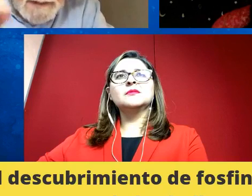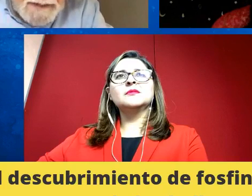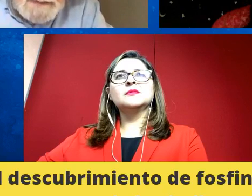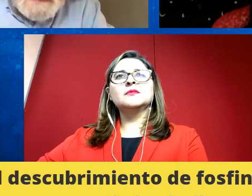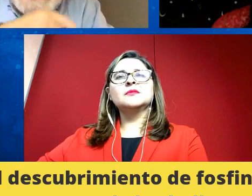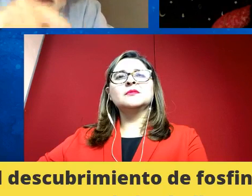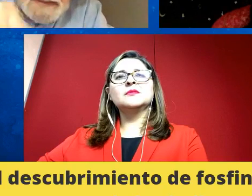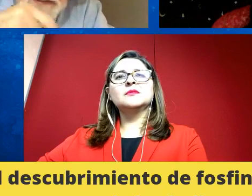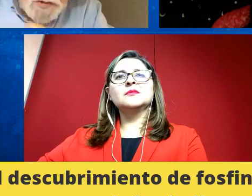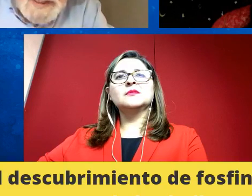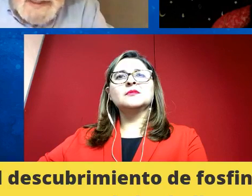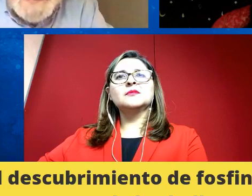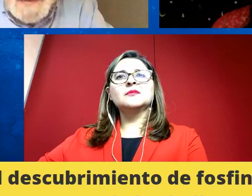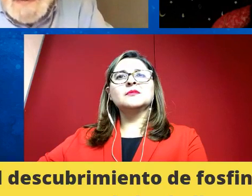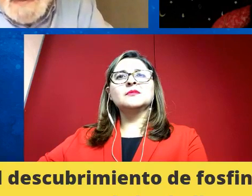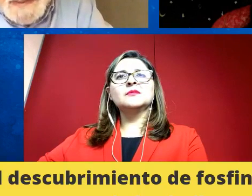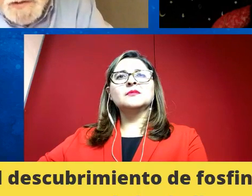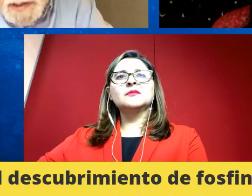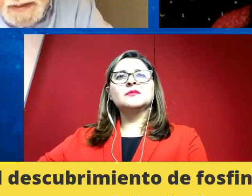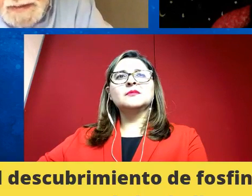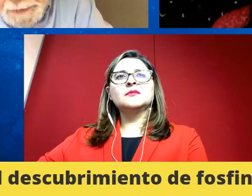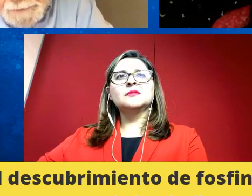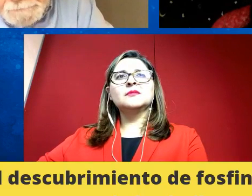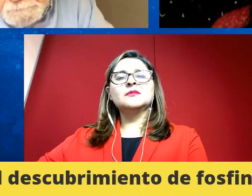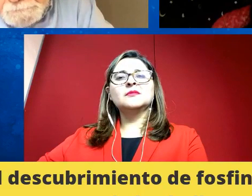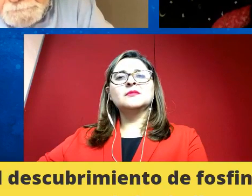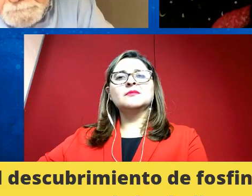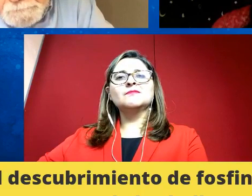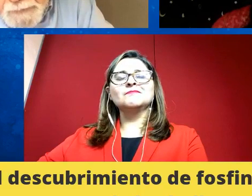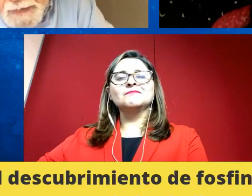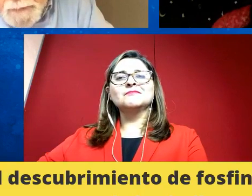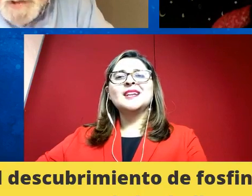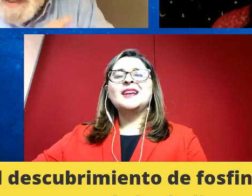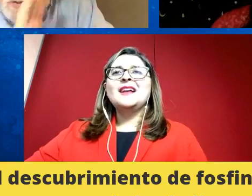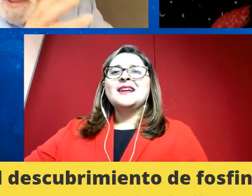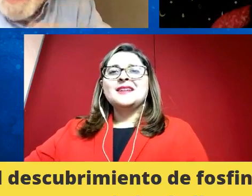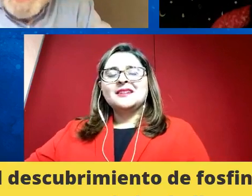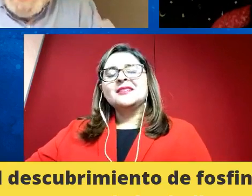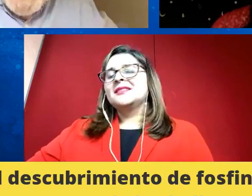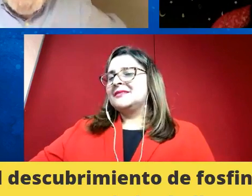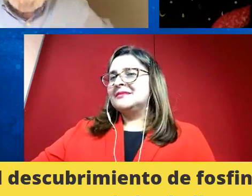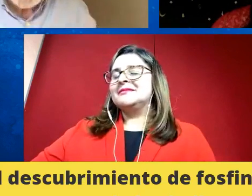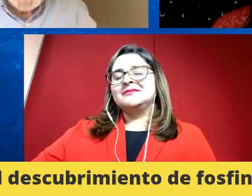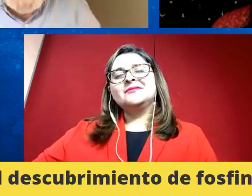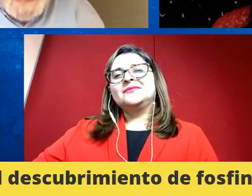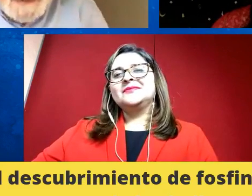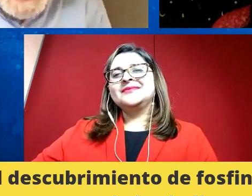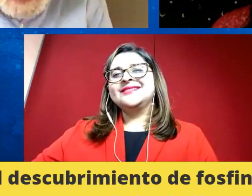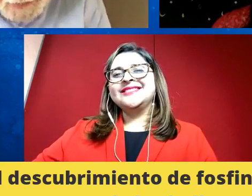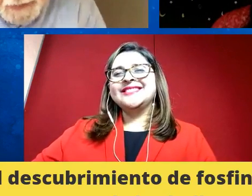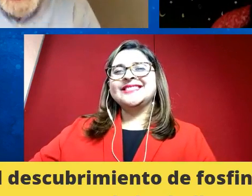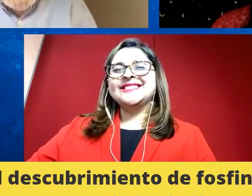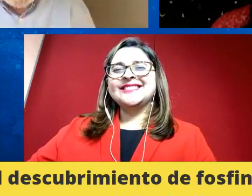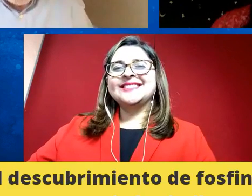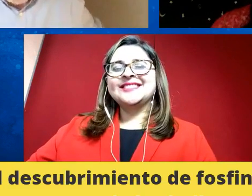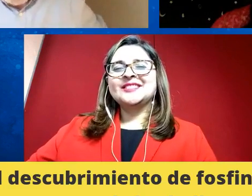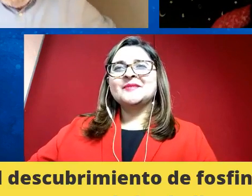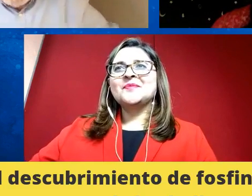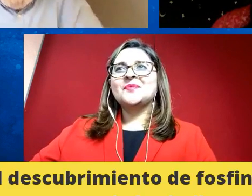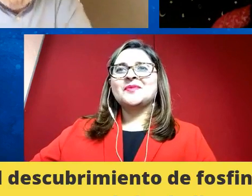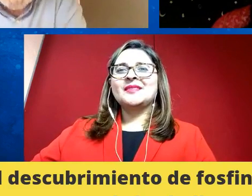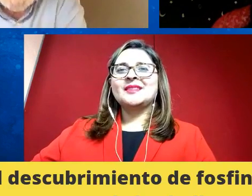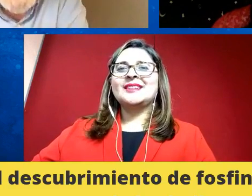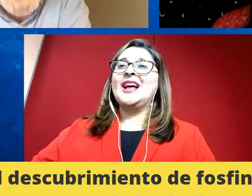tipo Tierra en la zona de habitabilidad de otras estrellas. Pero hay muchas cosas, así que dejémoslo hasta ahí, que ya